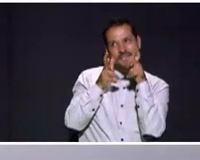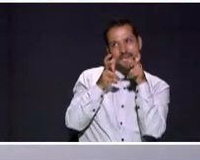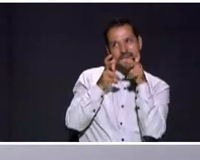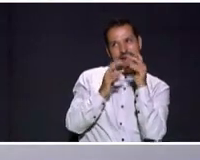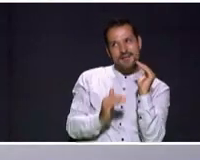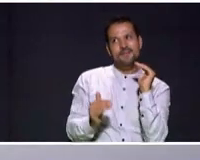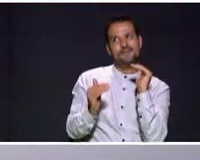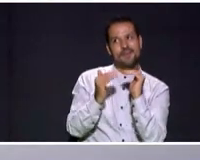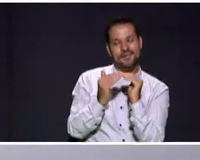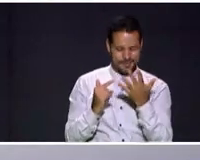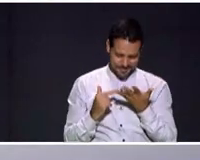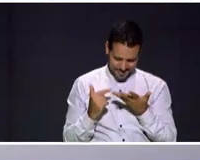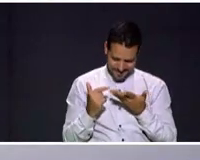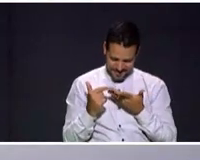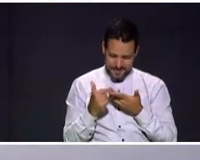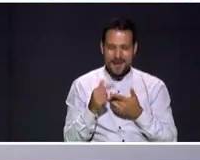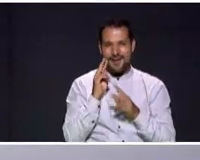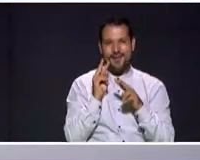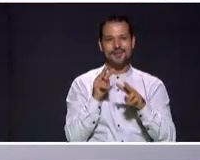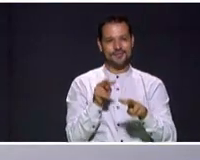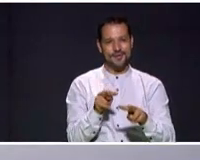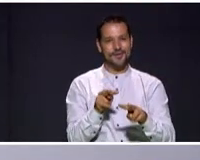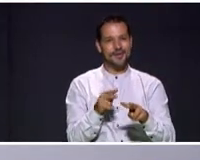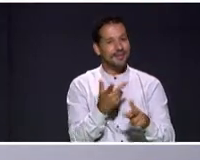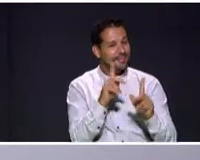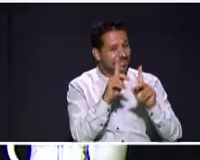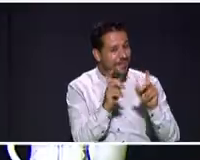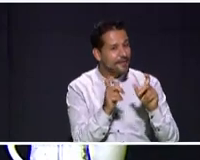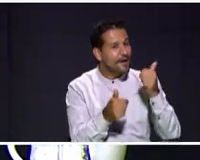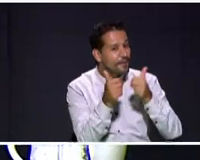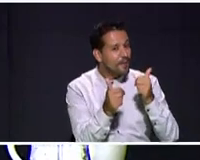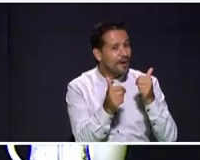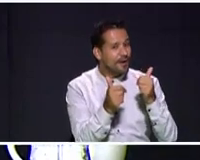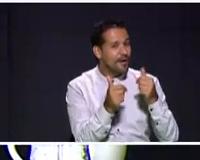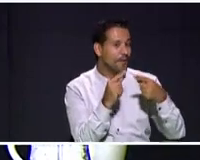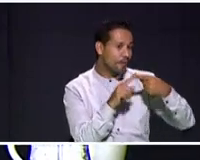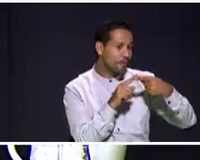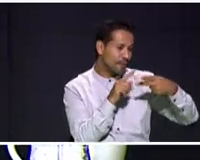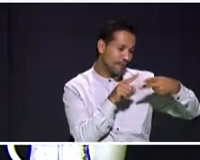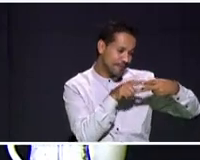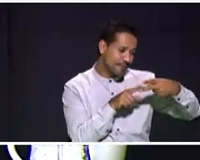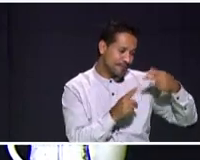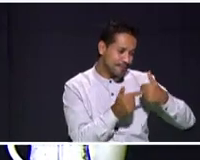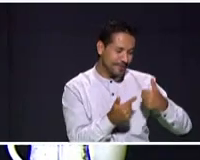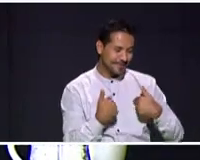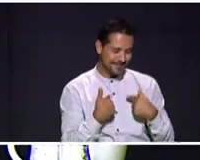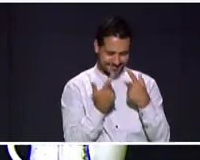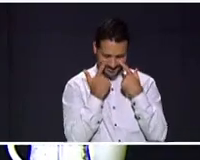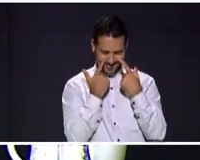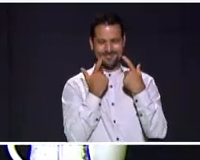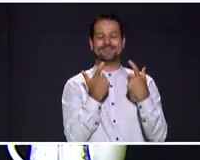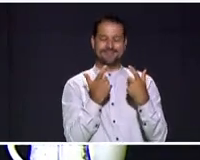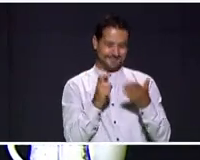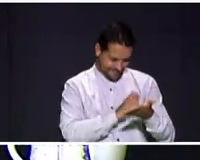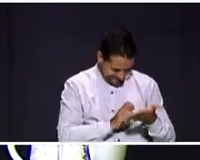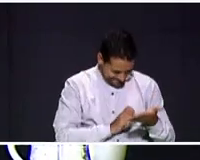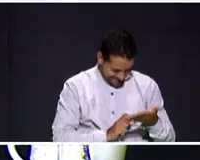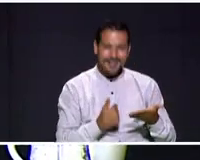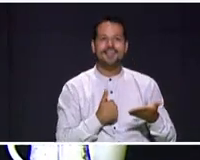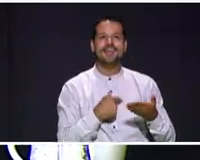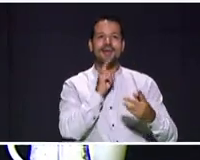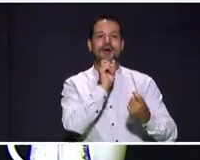yo lo voy sacando cuentas incluso sobre cuál de los dos temas quería hablar o sobre los dos es que lo que me impresiona es esto es como una encuesta